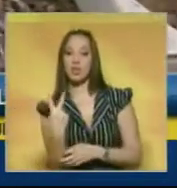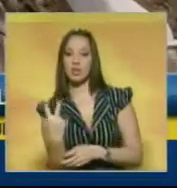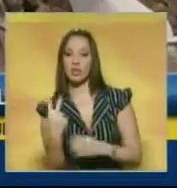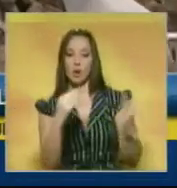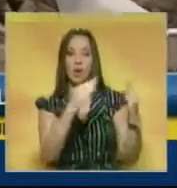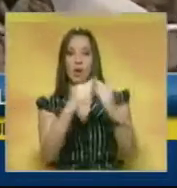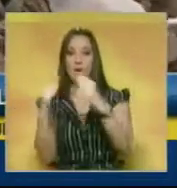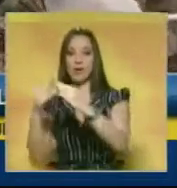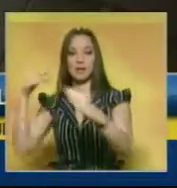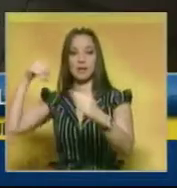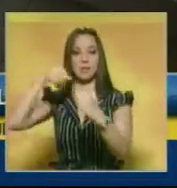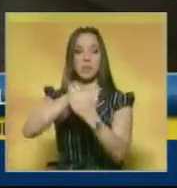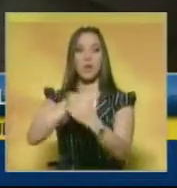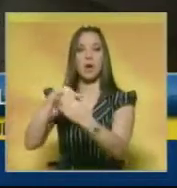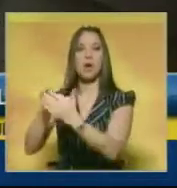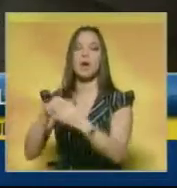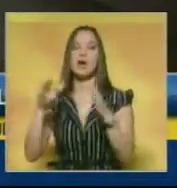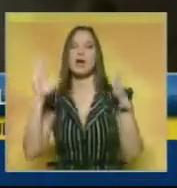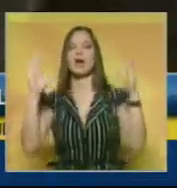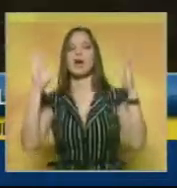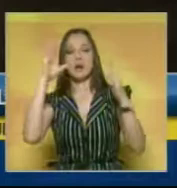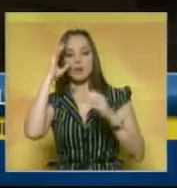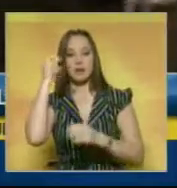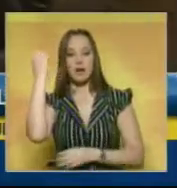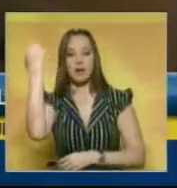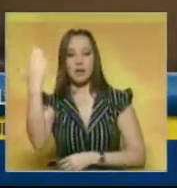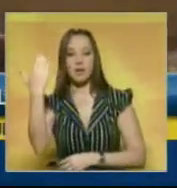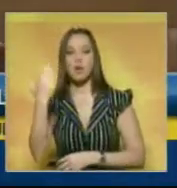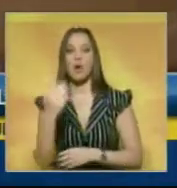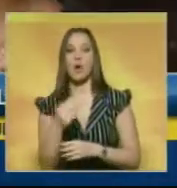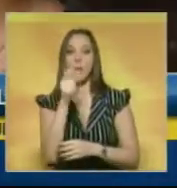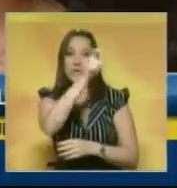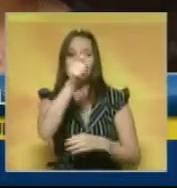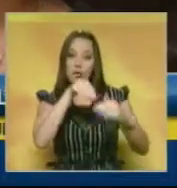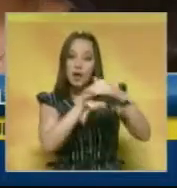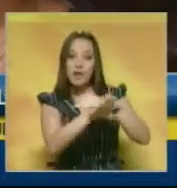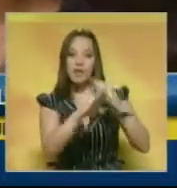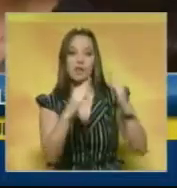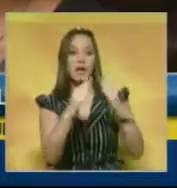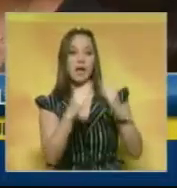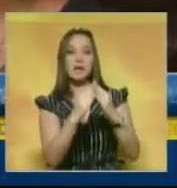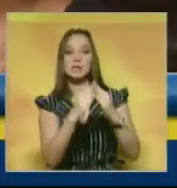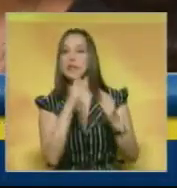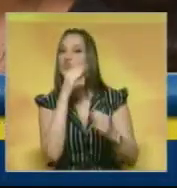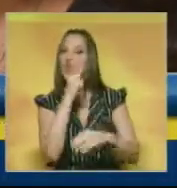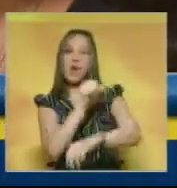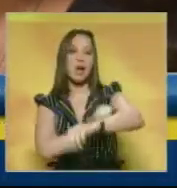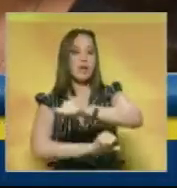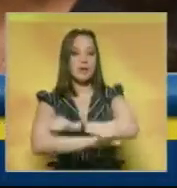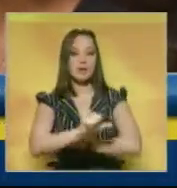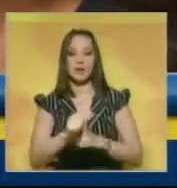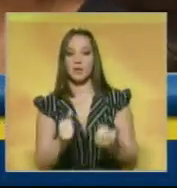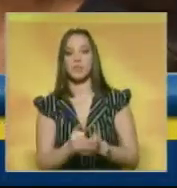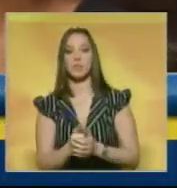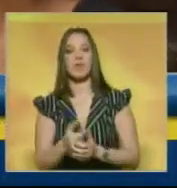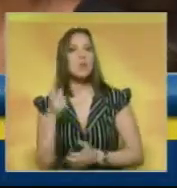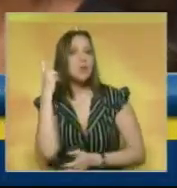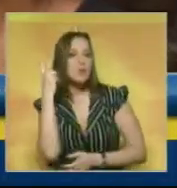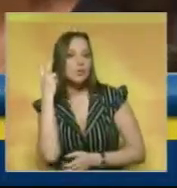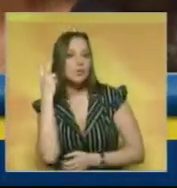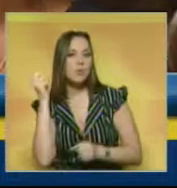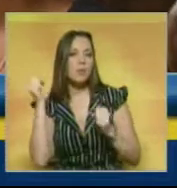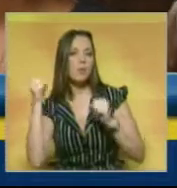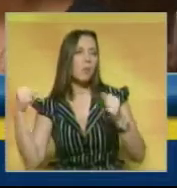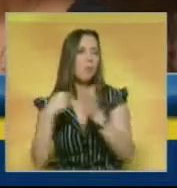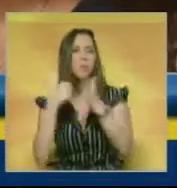casas. Milagrosamente, ningún habitante de las viviendas salió herido. El ruido fue tan fuerte que todos salimos corriendo porque